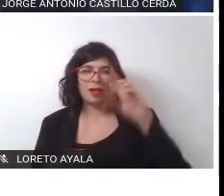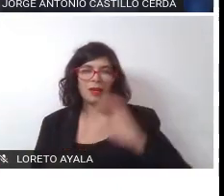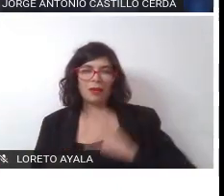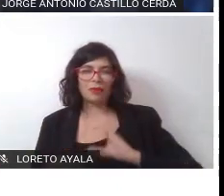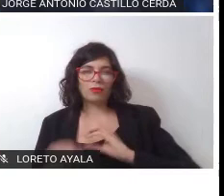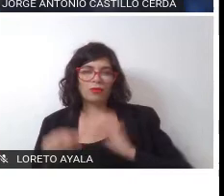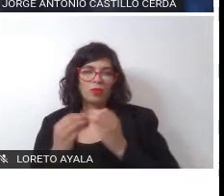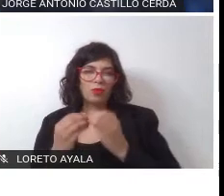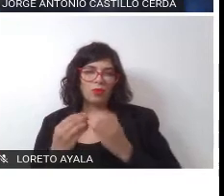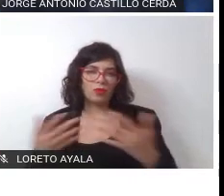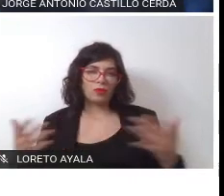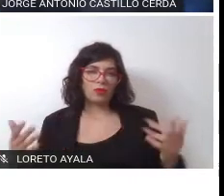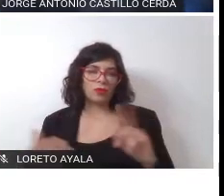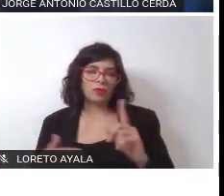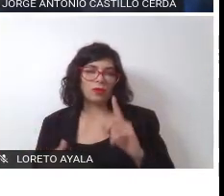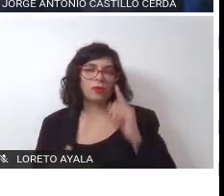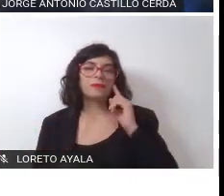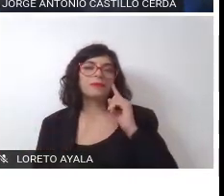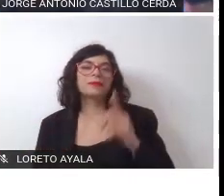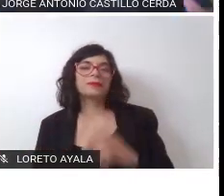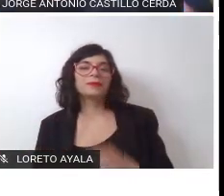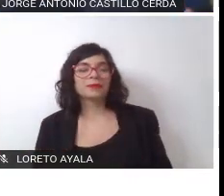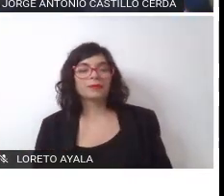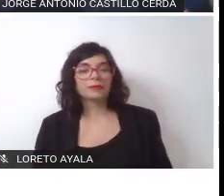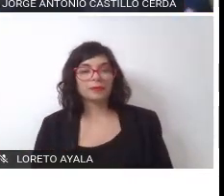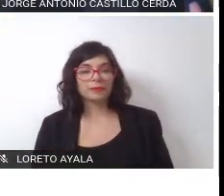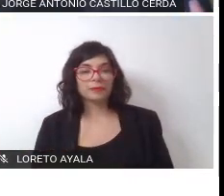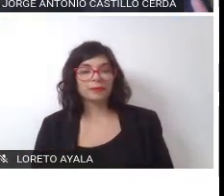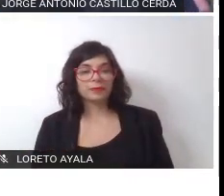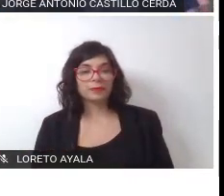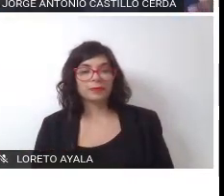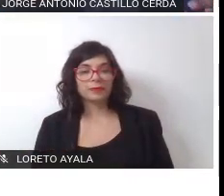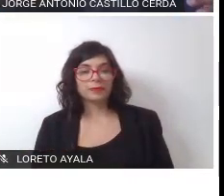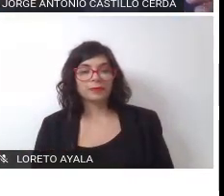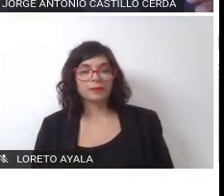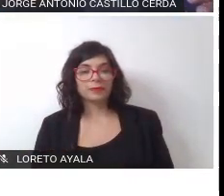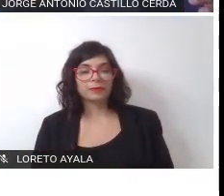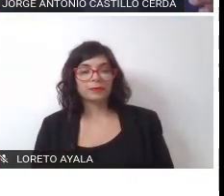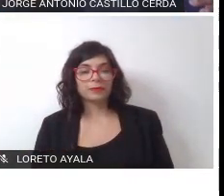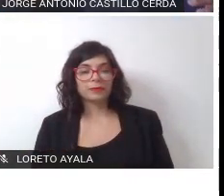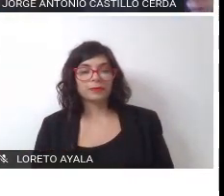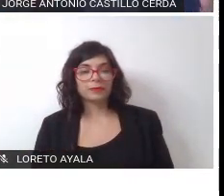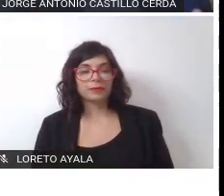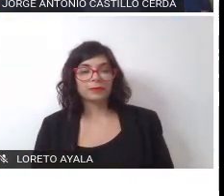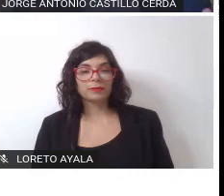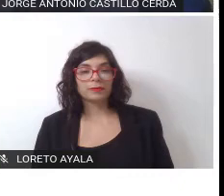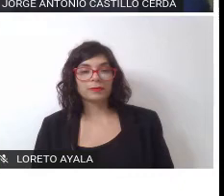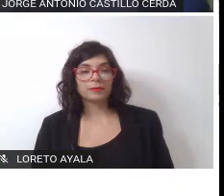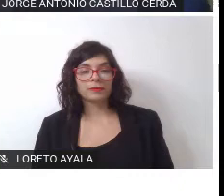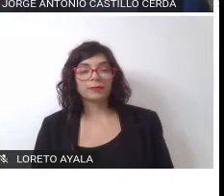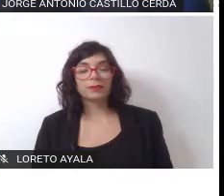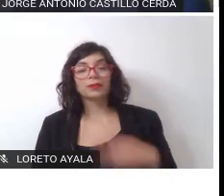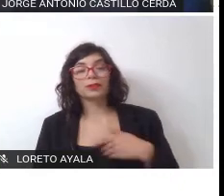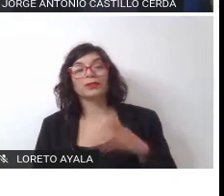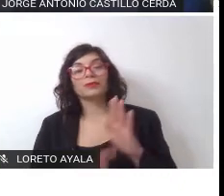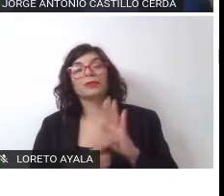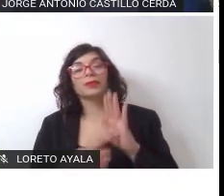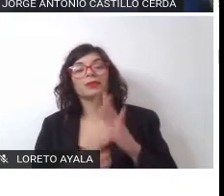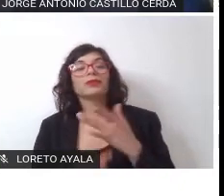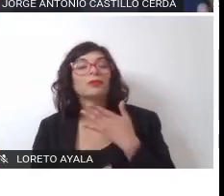fue así, es un hecho, ya que no fue hecho, pero lo presento porque